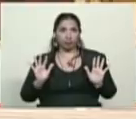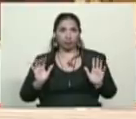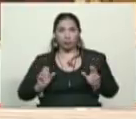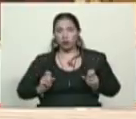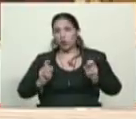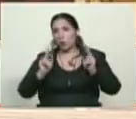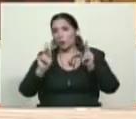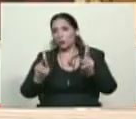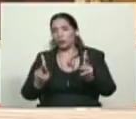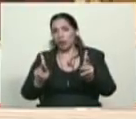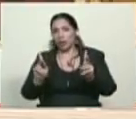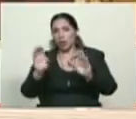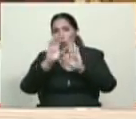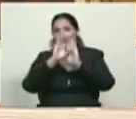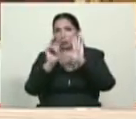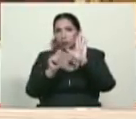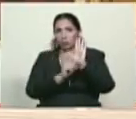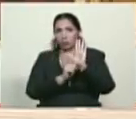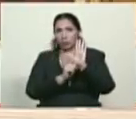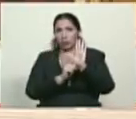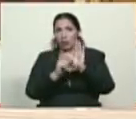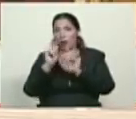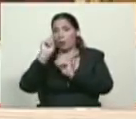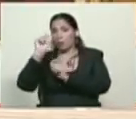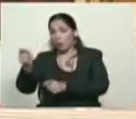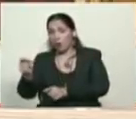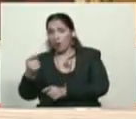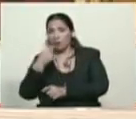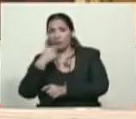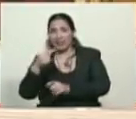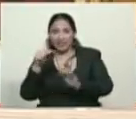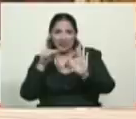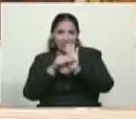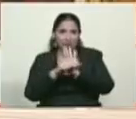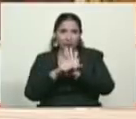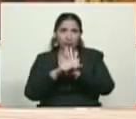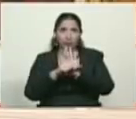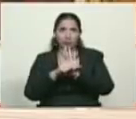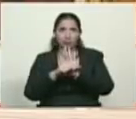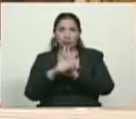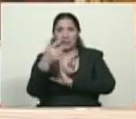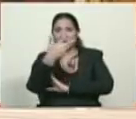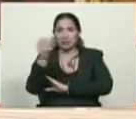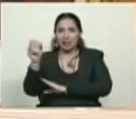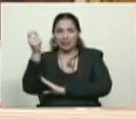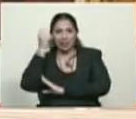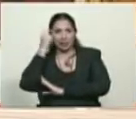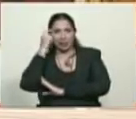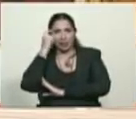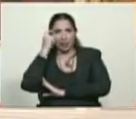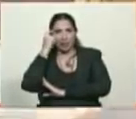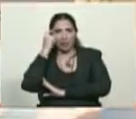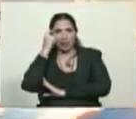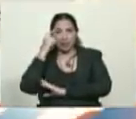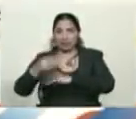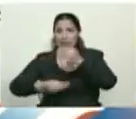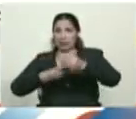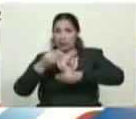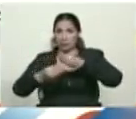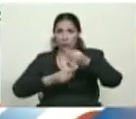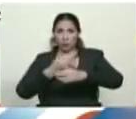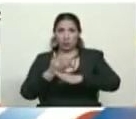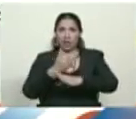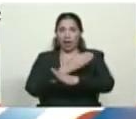oportunidad que esta Constitución coloca la posibilidad de que por 30 días, si se produce antes de la toma